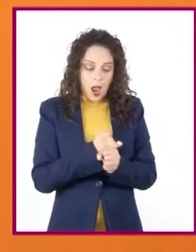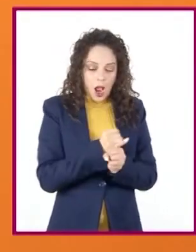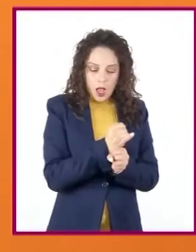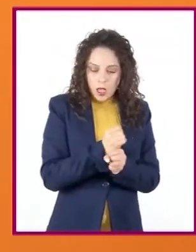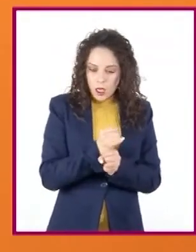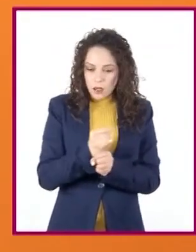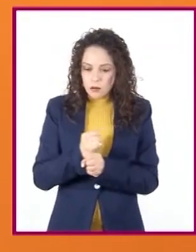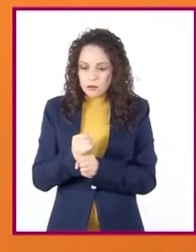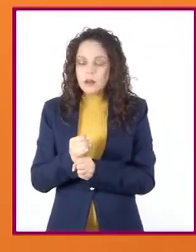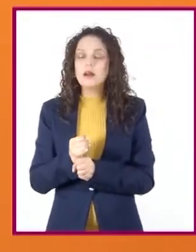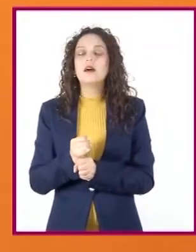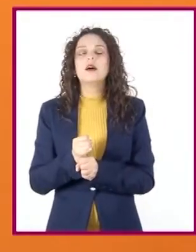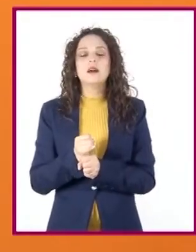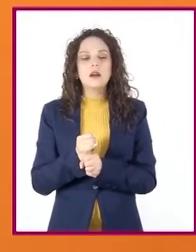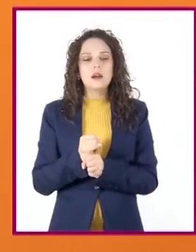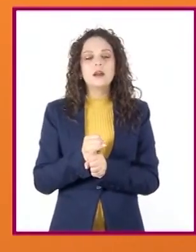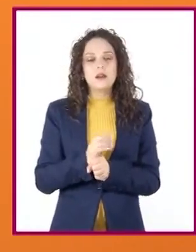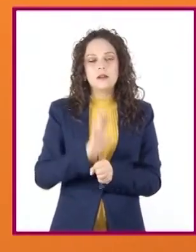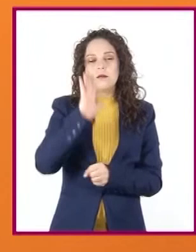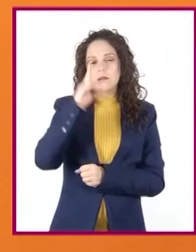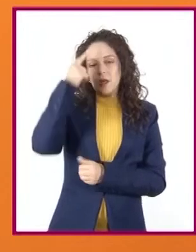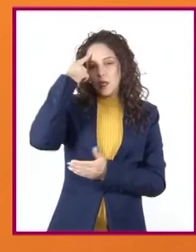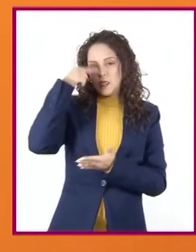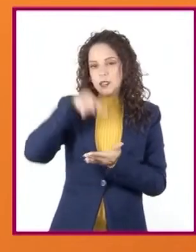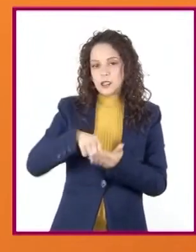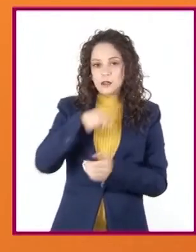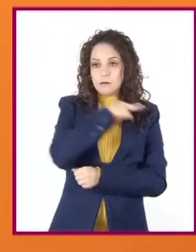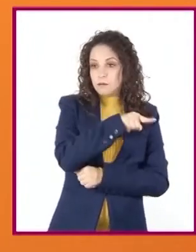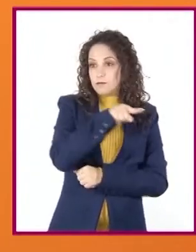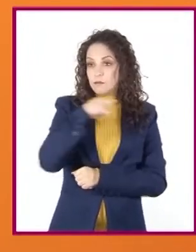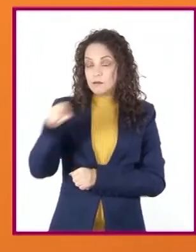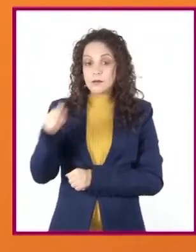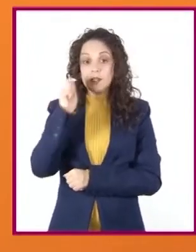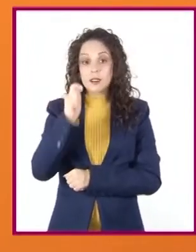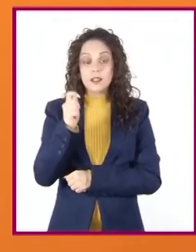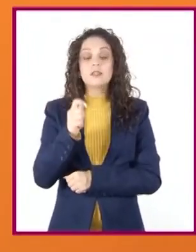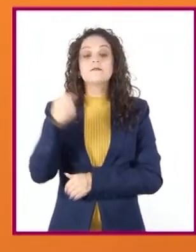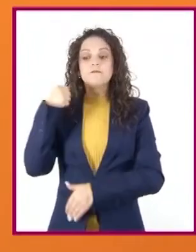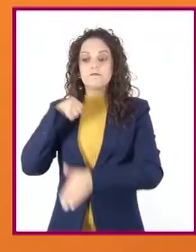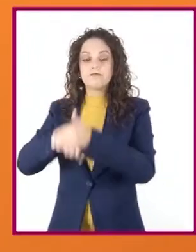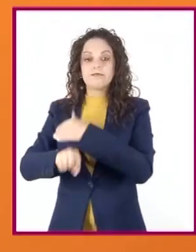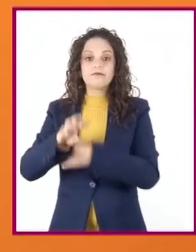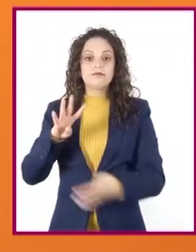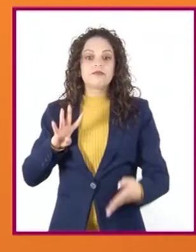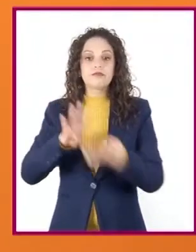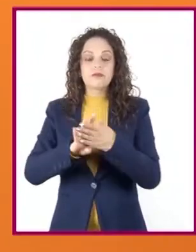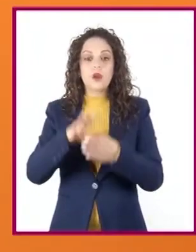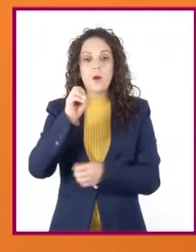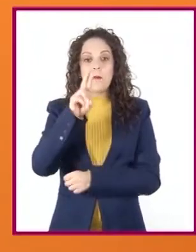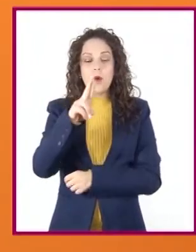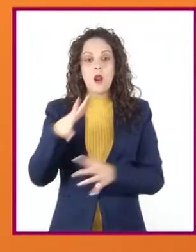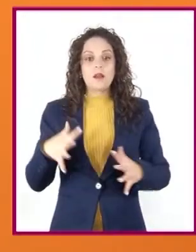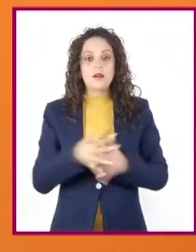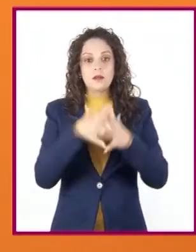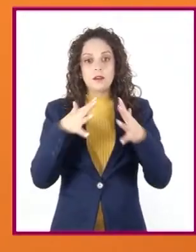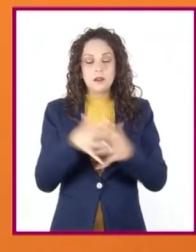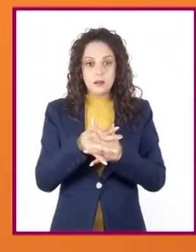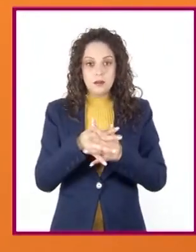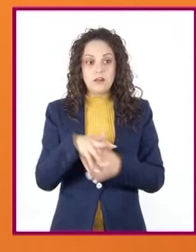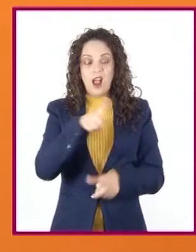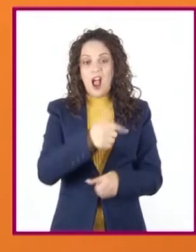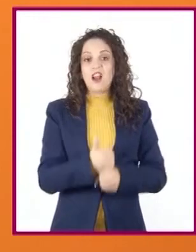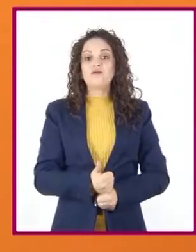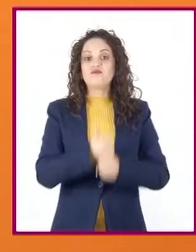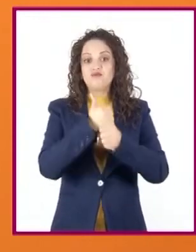la hipótesis de que estos personajes eran prisioneros de guerra, que estaban siendo torturados